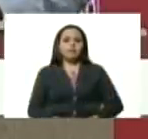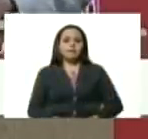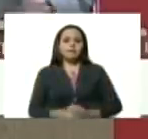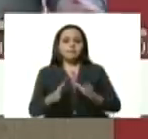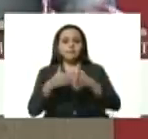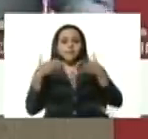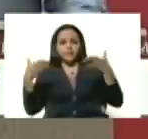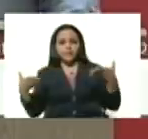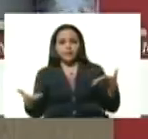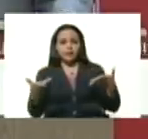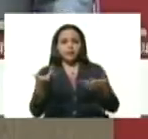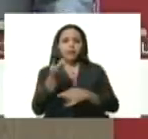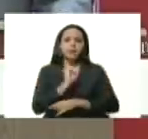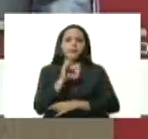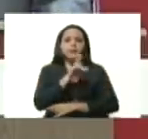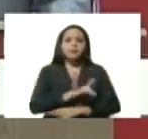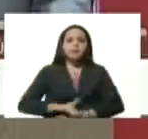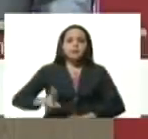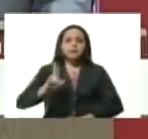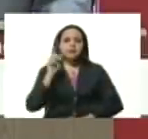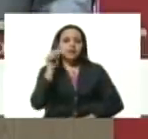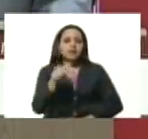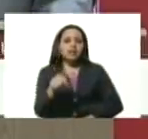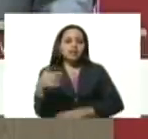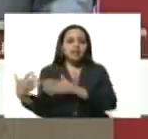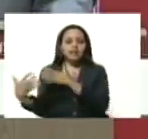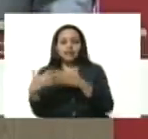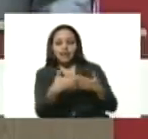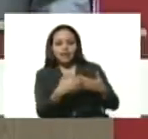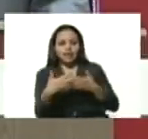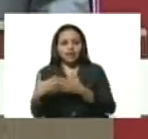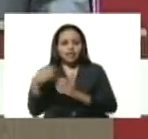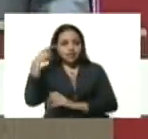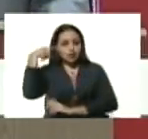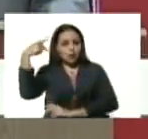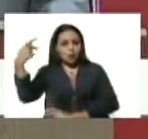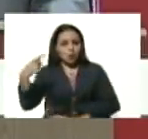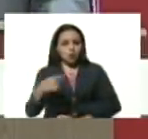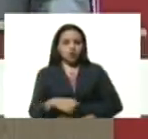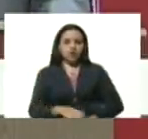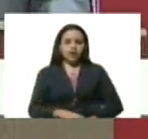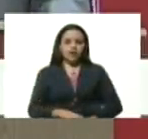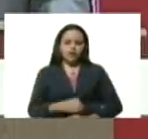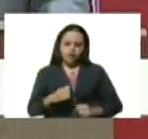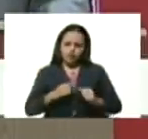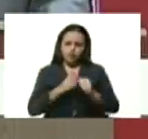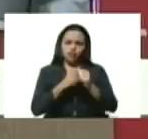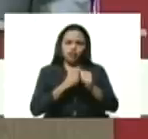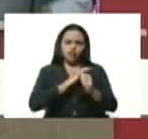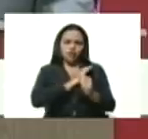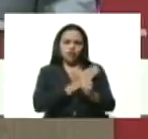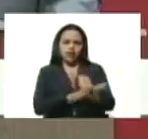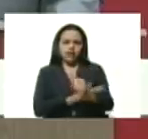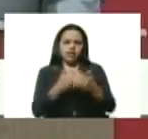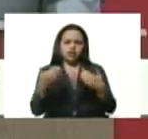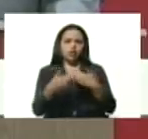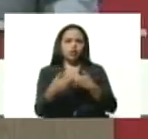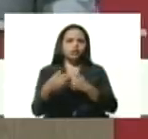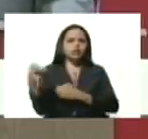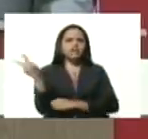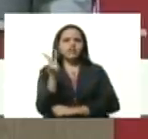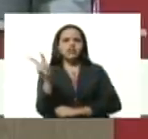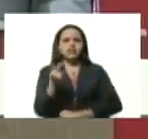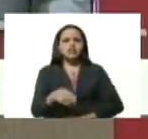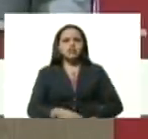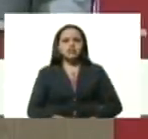sido utilizados en esta guerra psicológica de alta intensidad contra la República Bolivariana de